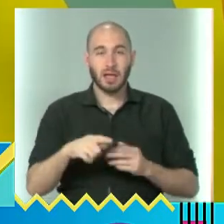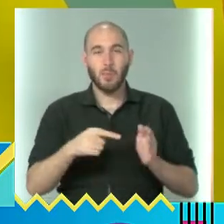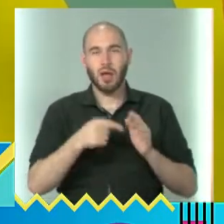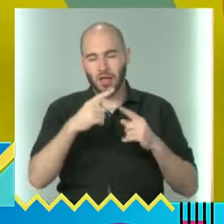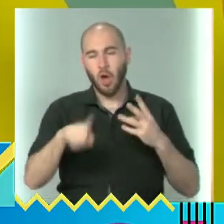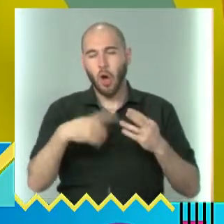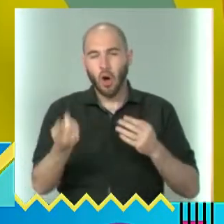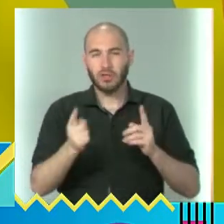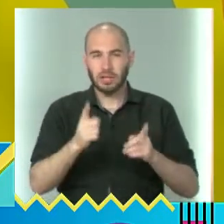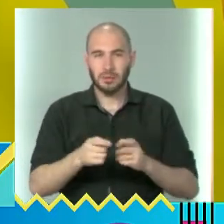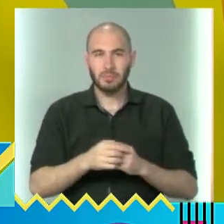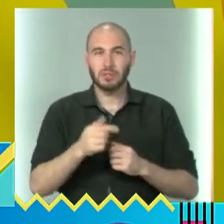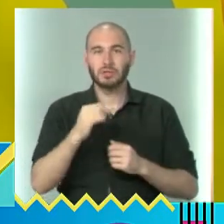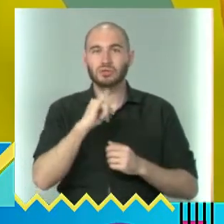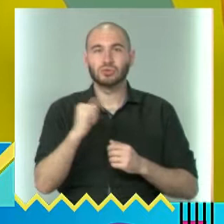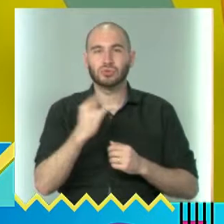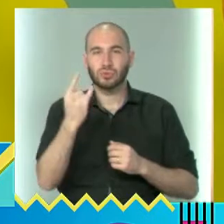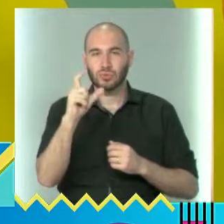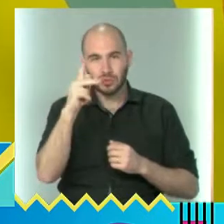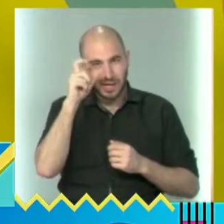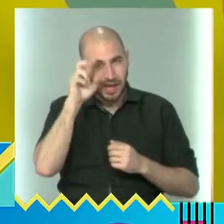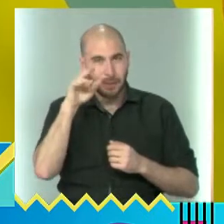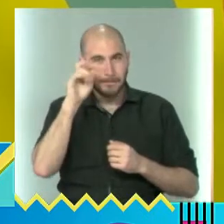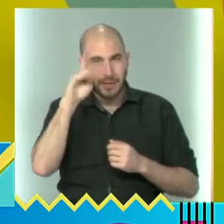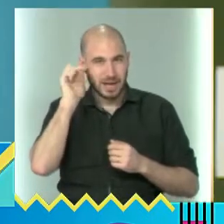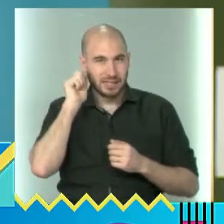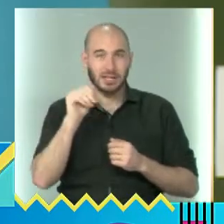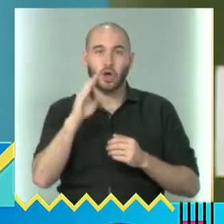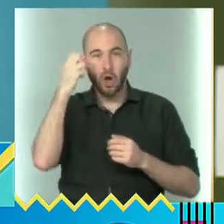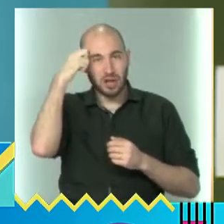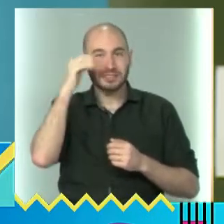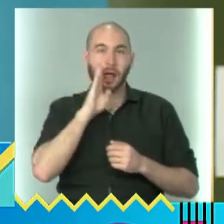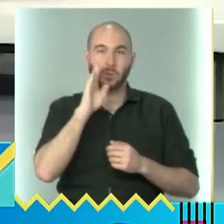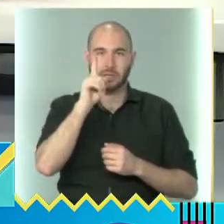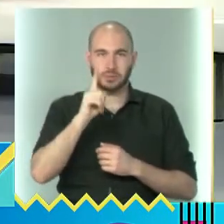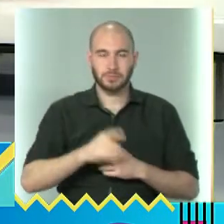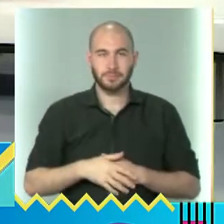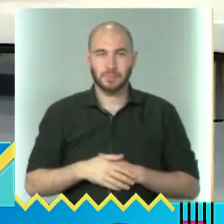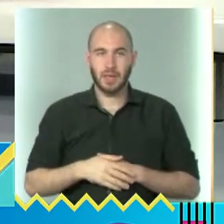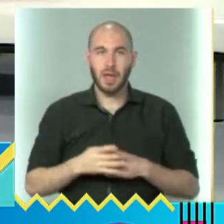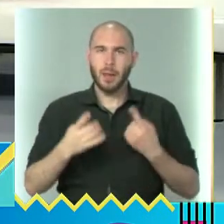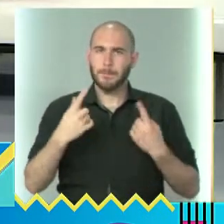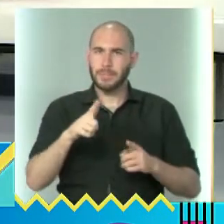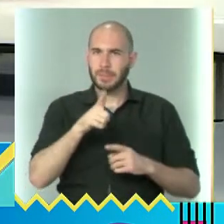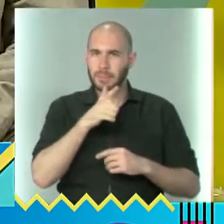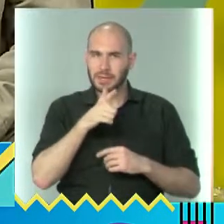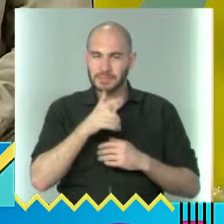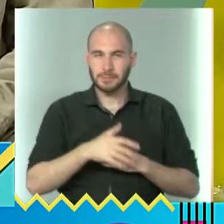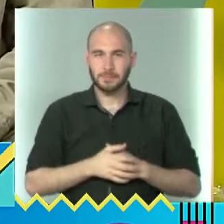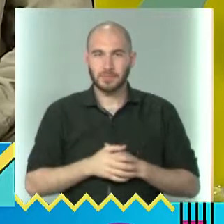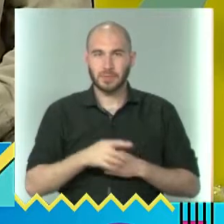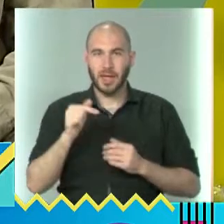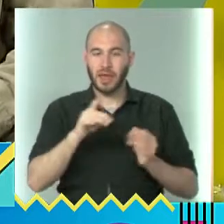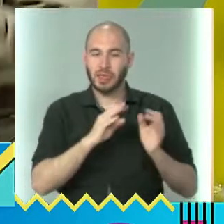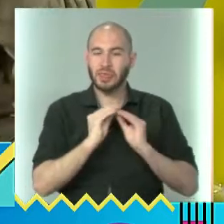otras cosas, con Zuckerberg en el Congreso de los americanos, ¿no? Pero me parece que ahí hay una